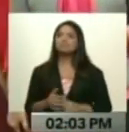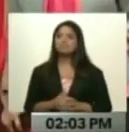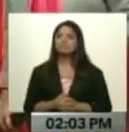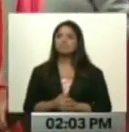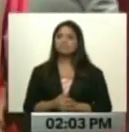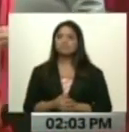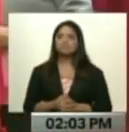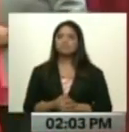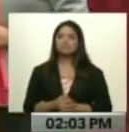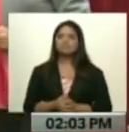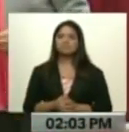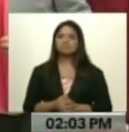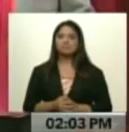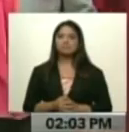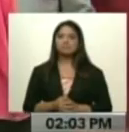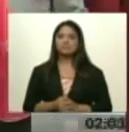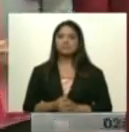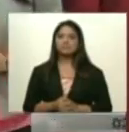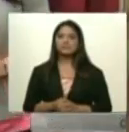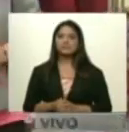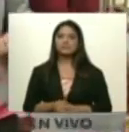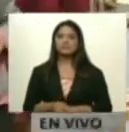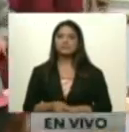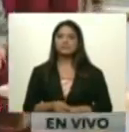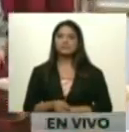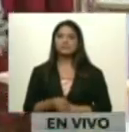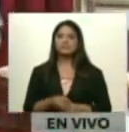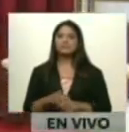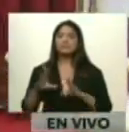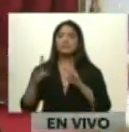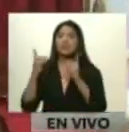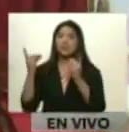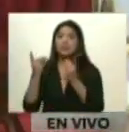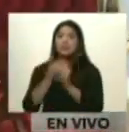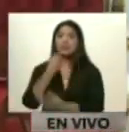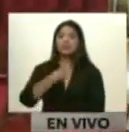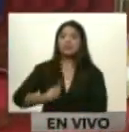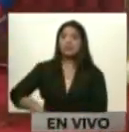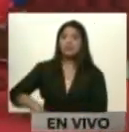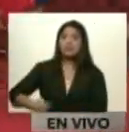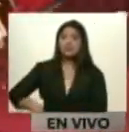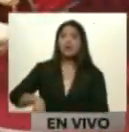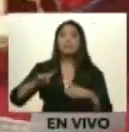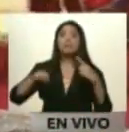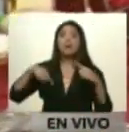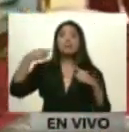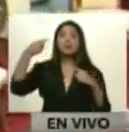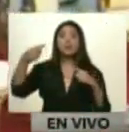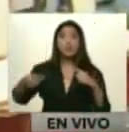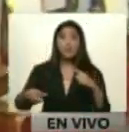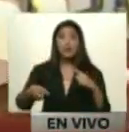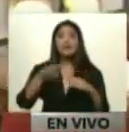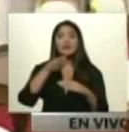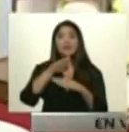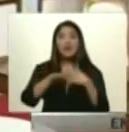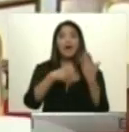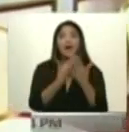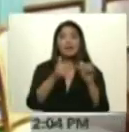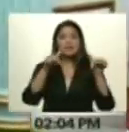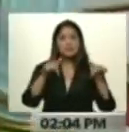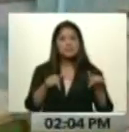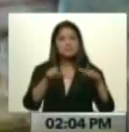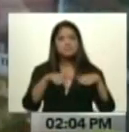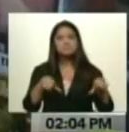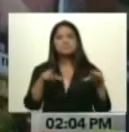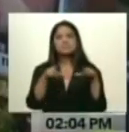primera instancia por el despacho presidencial, para luego llegar hasta acá, hasta